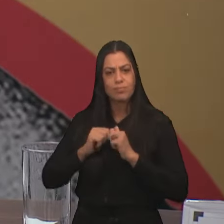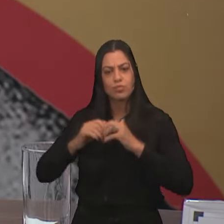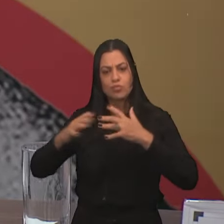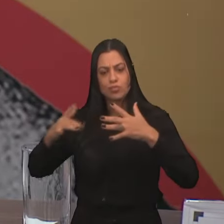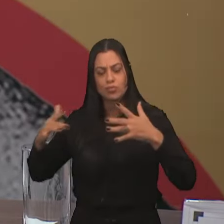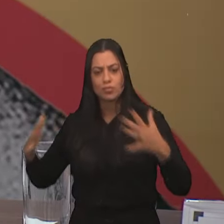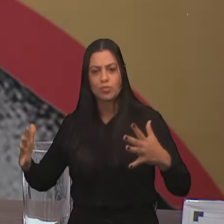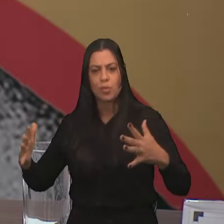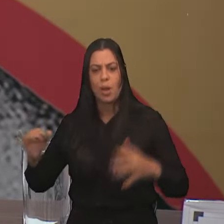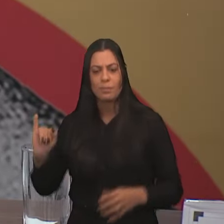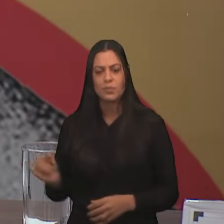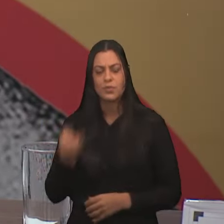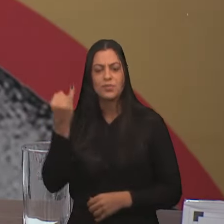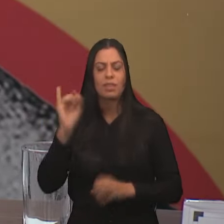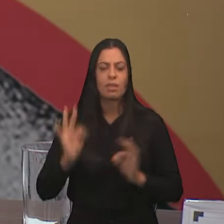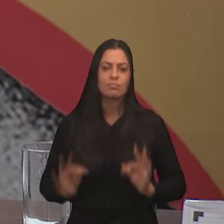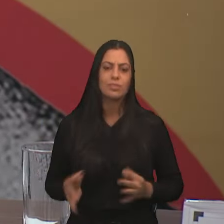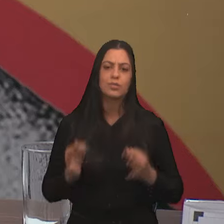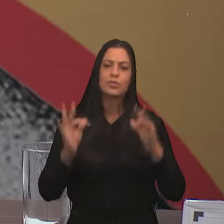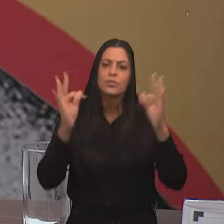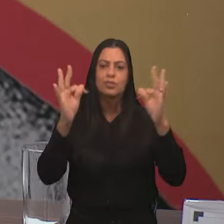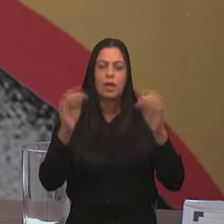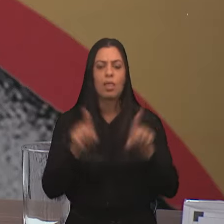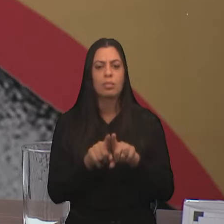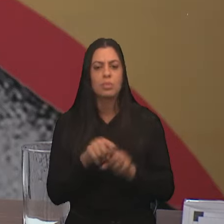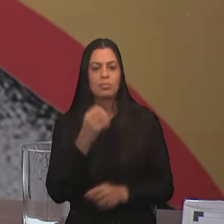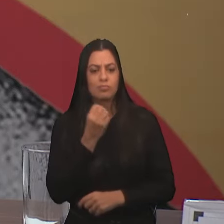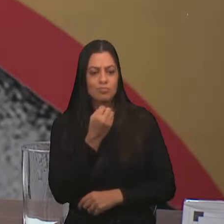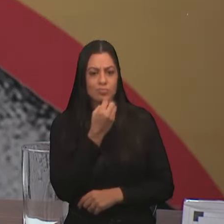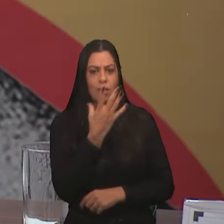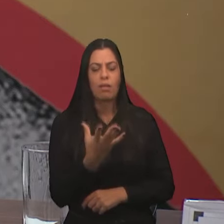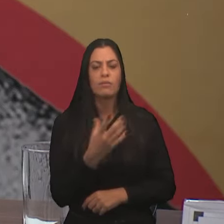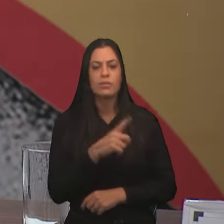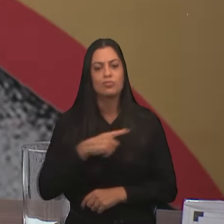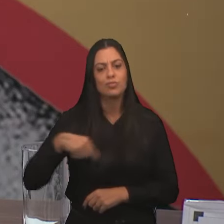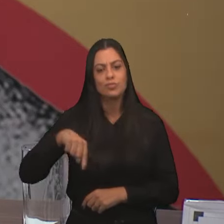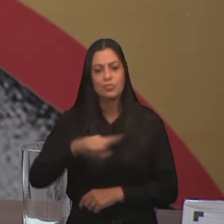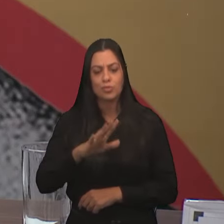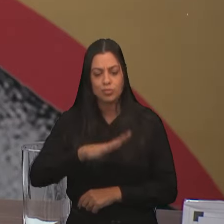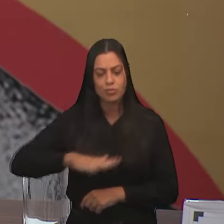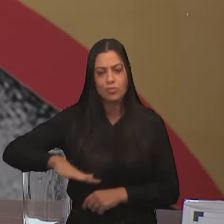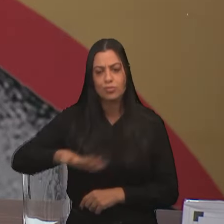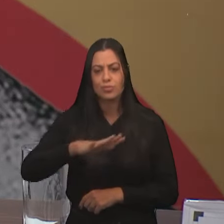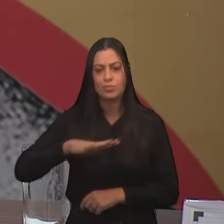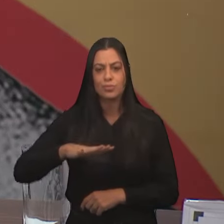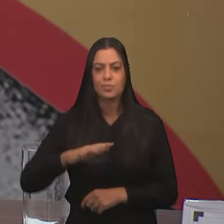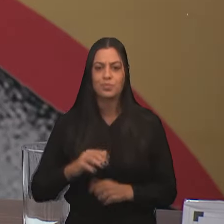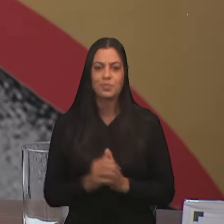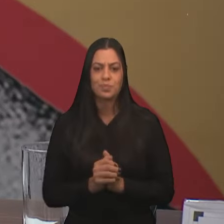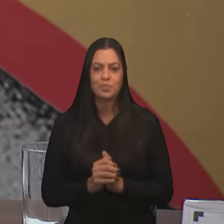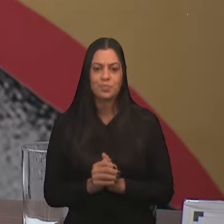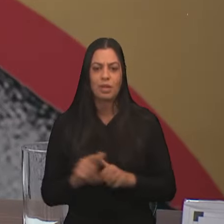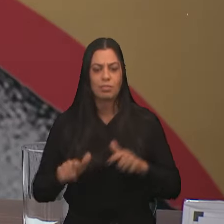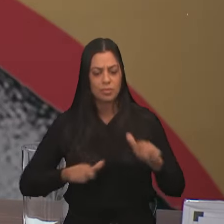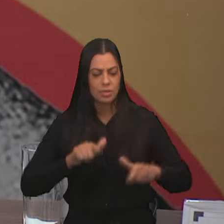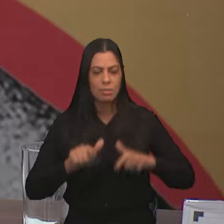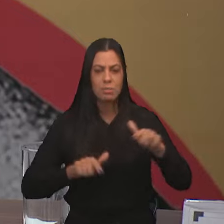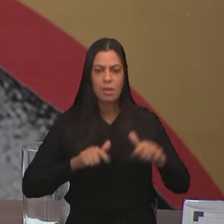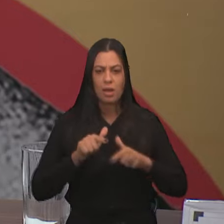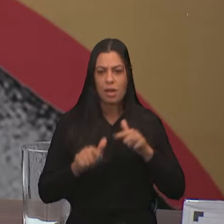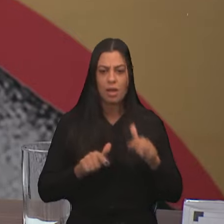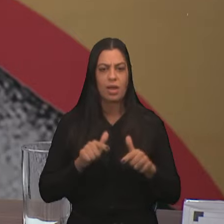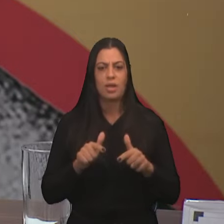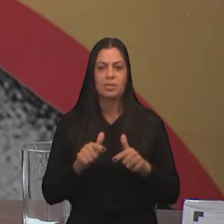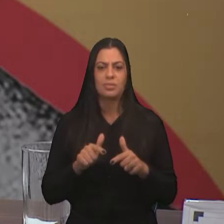tiene todo el potencial para aprovechar estas tecnologías de manera eficaz en beneficio de nuestra sociedad, de nuestras empresas